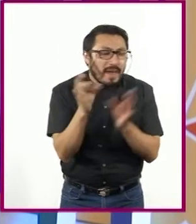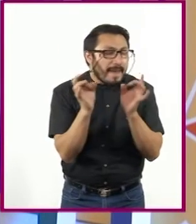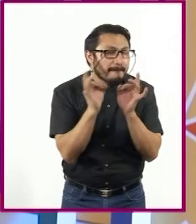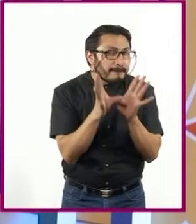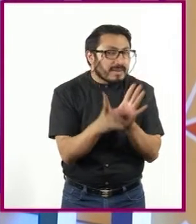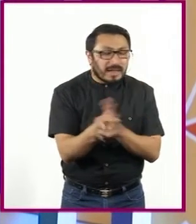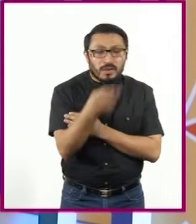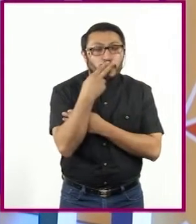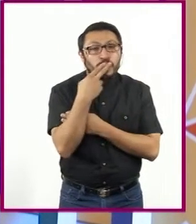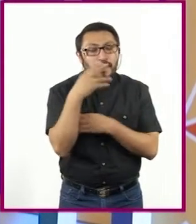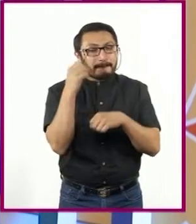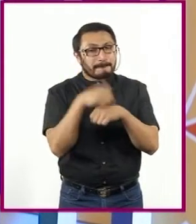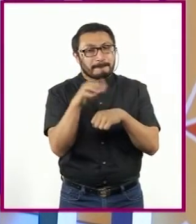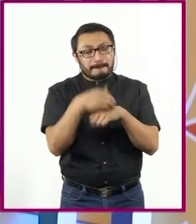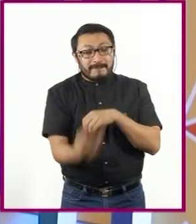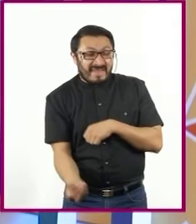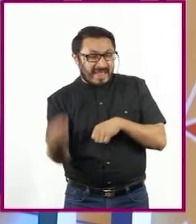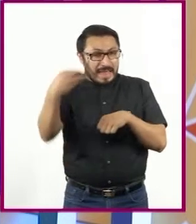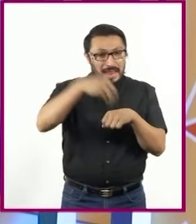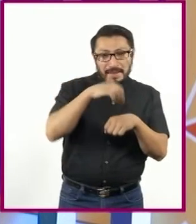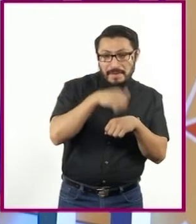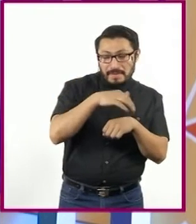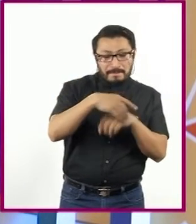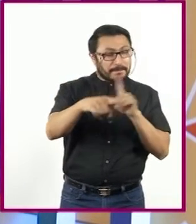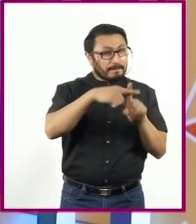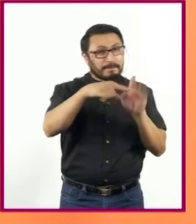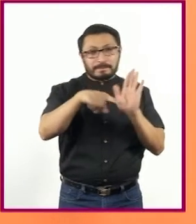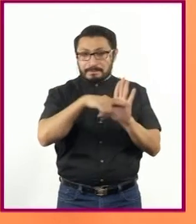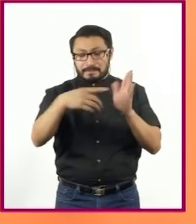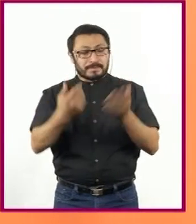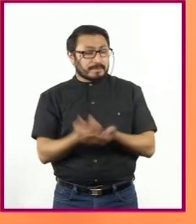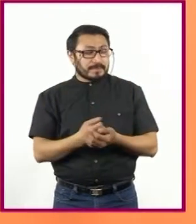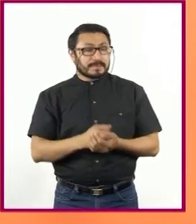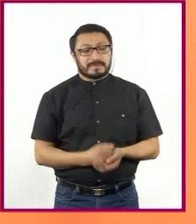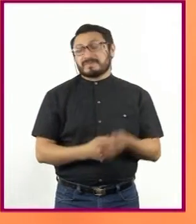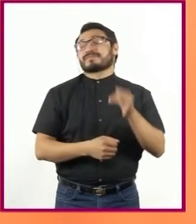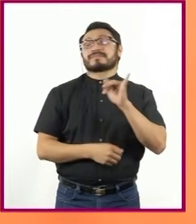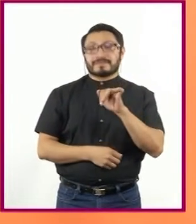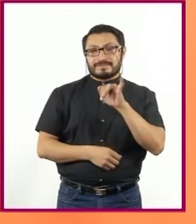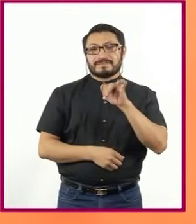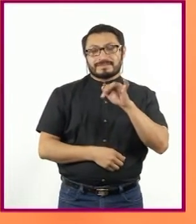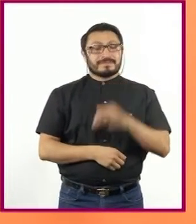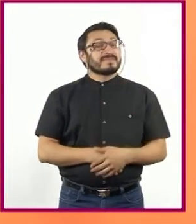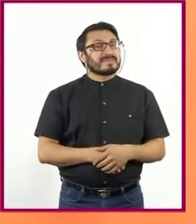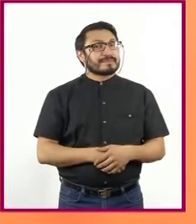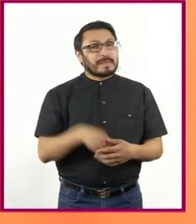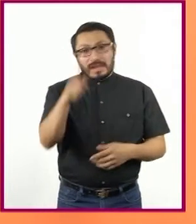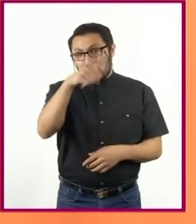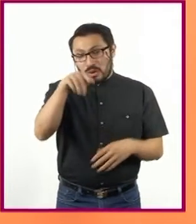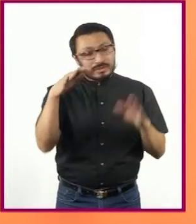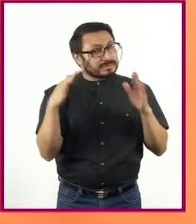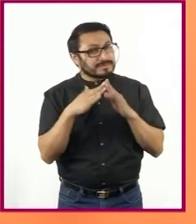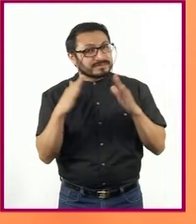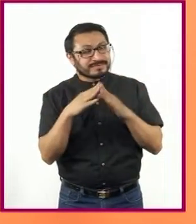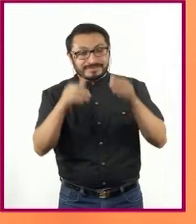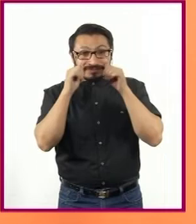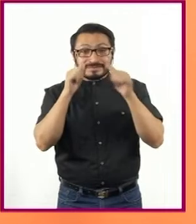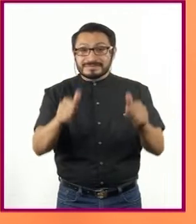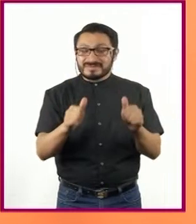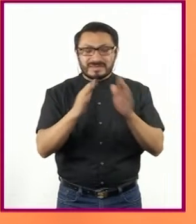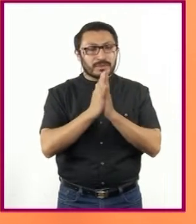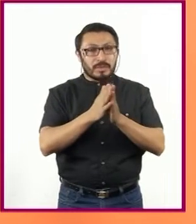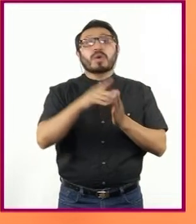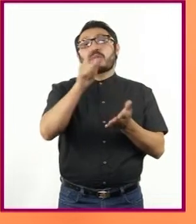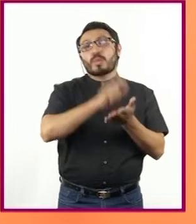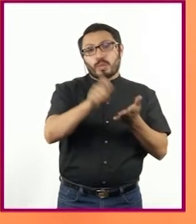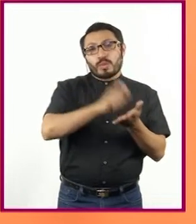para aplicar el uso de la adición de números positivos y negativos. Claro que sí. En casa, presten atención y